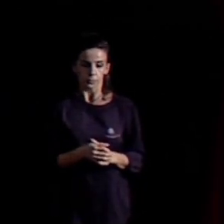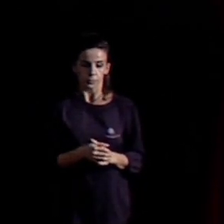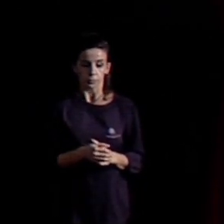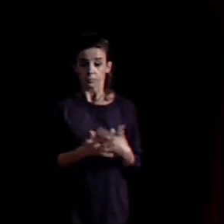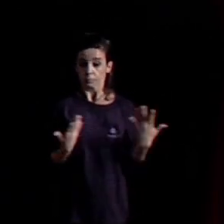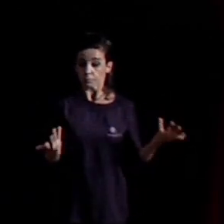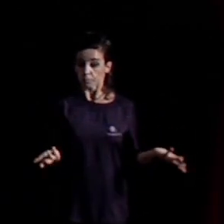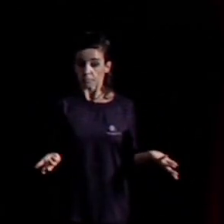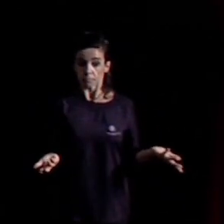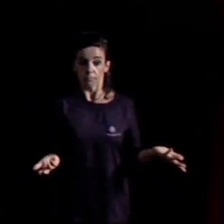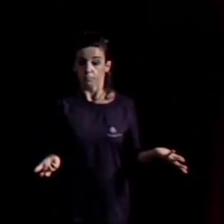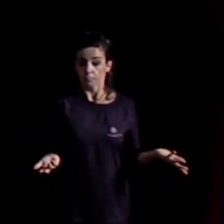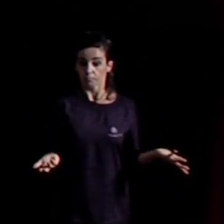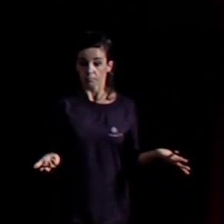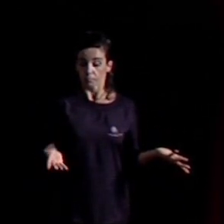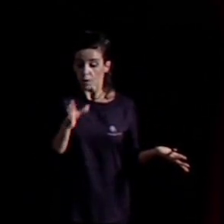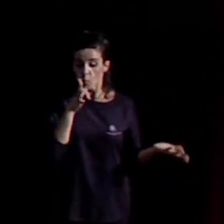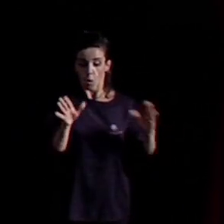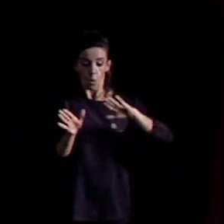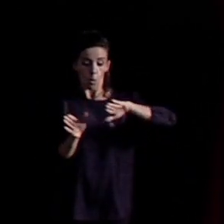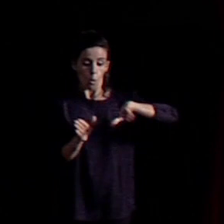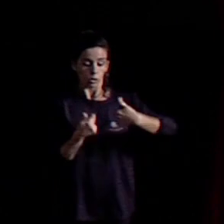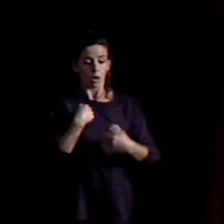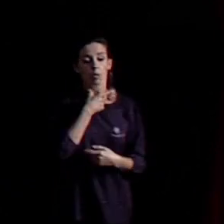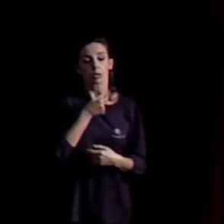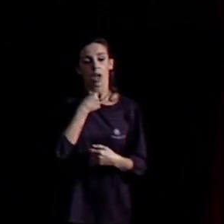Y bueno, por último, me